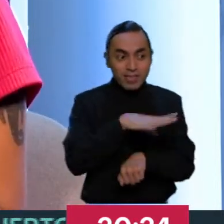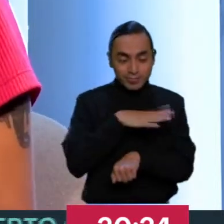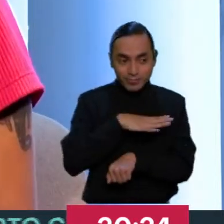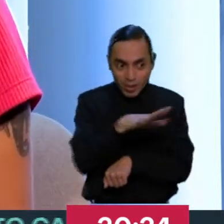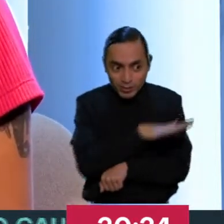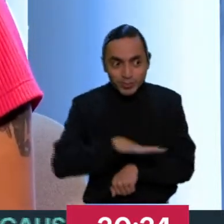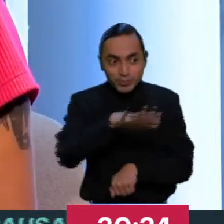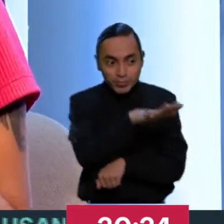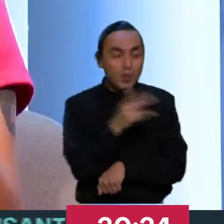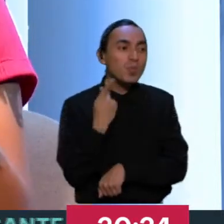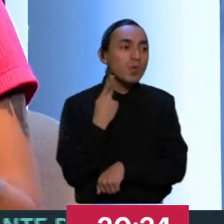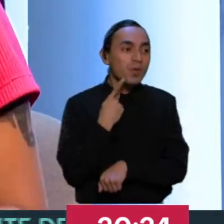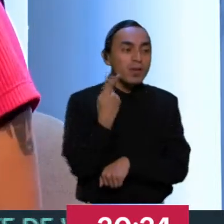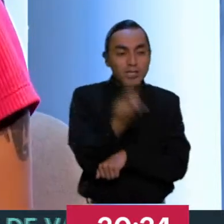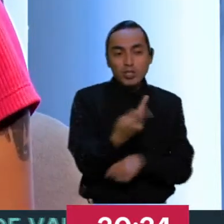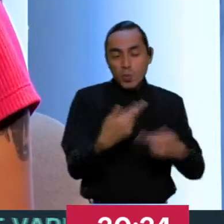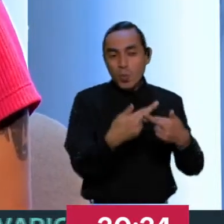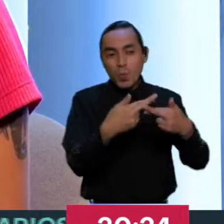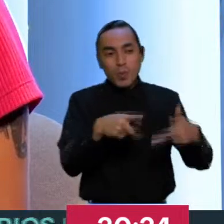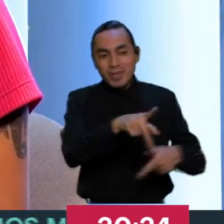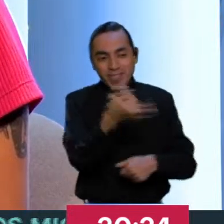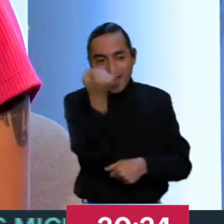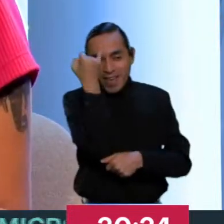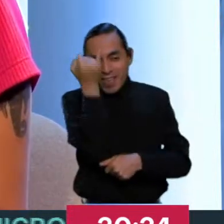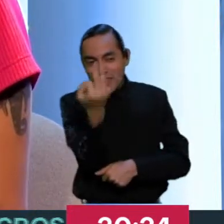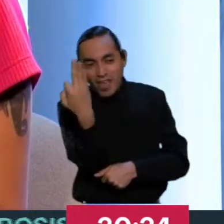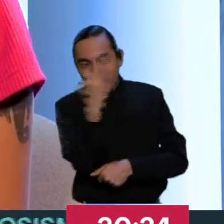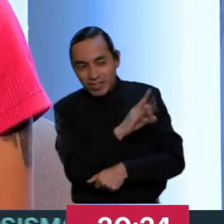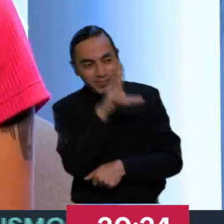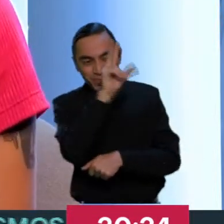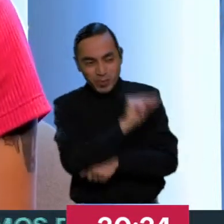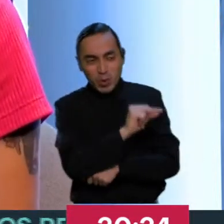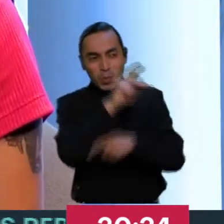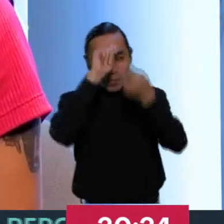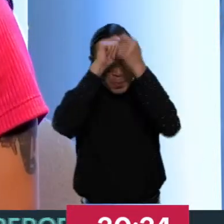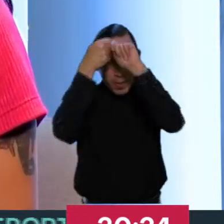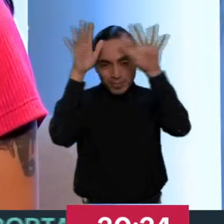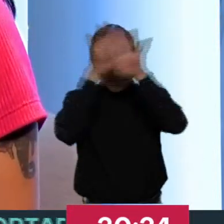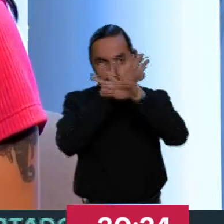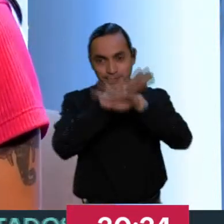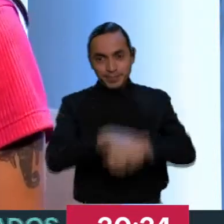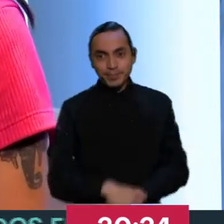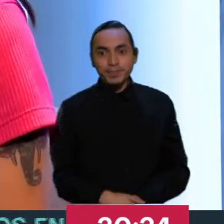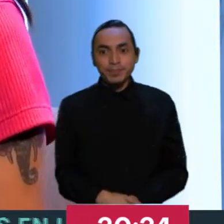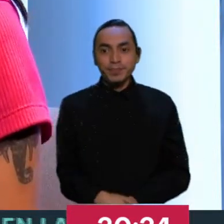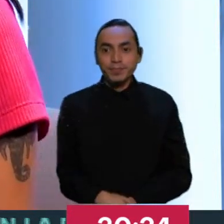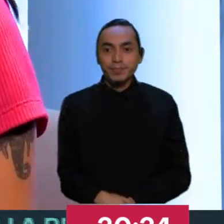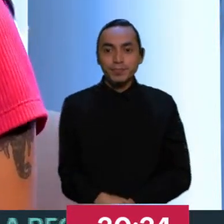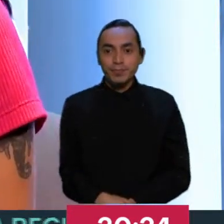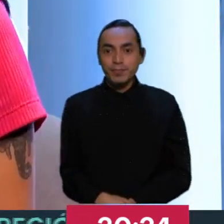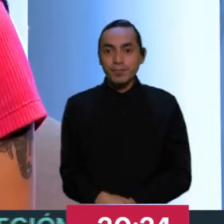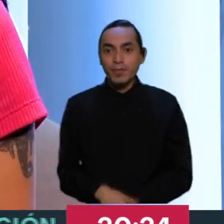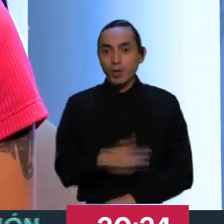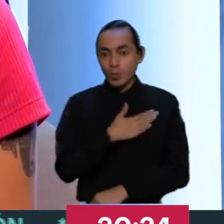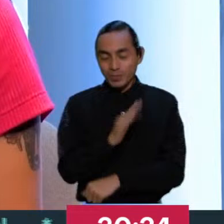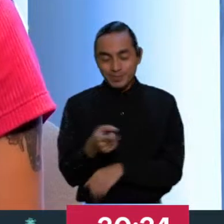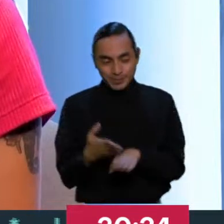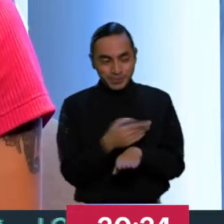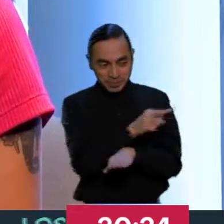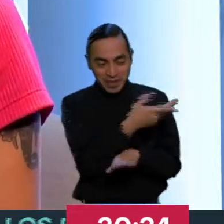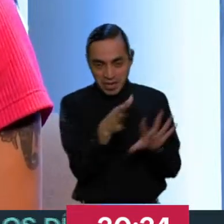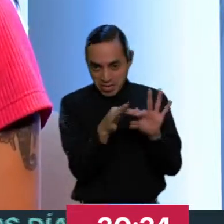una forma, digamos, de romper con esas visiones incorrectas, ¿no? Bueno, pues completando lo que